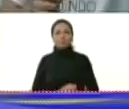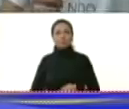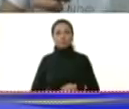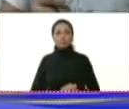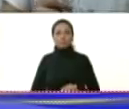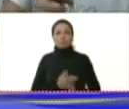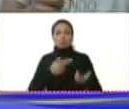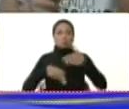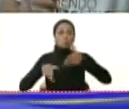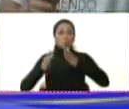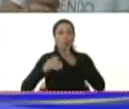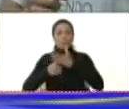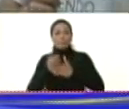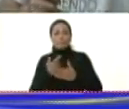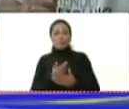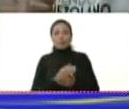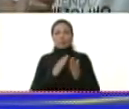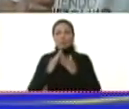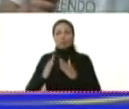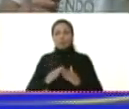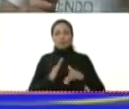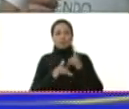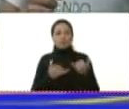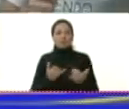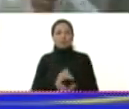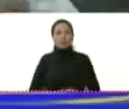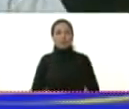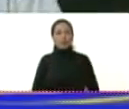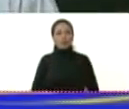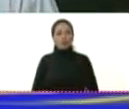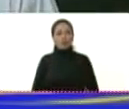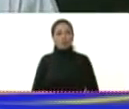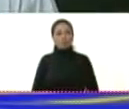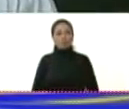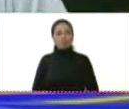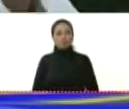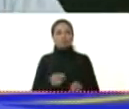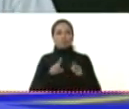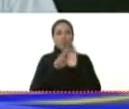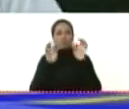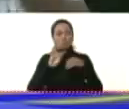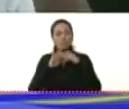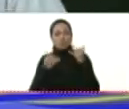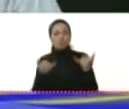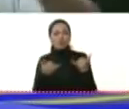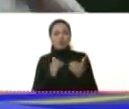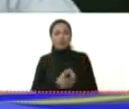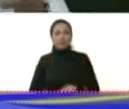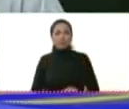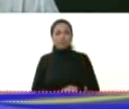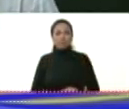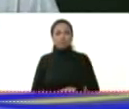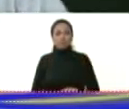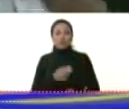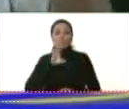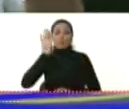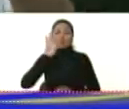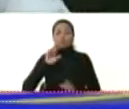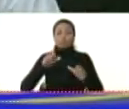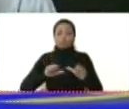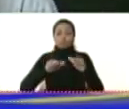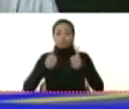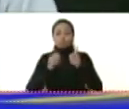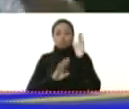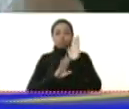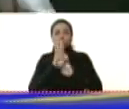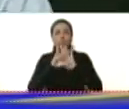la construcción de viviendas y de muchas cosas importantes para el país. Repito, el país empezó a crecer. No